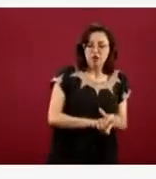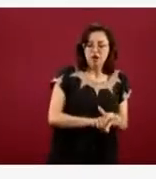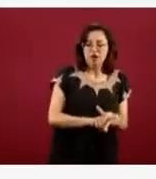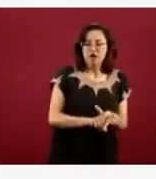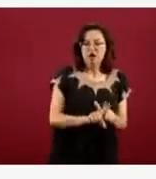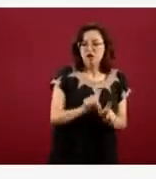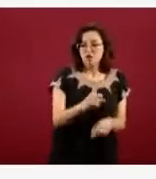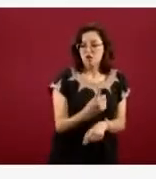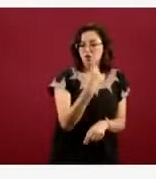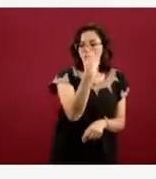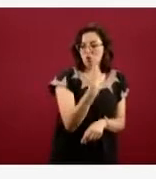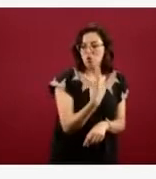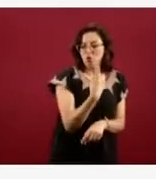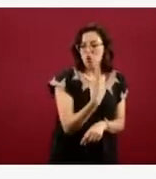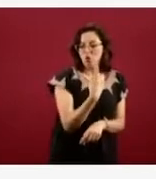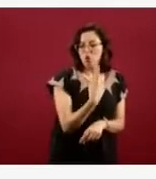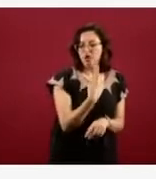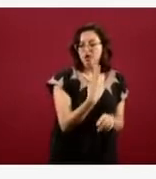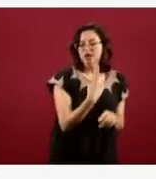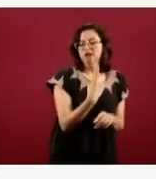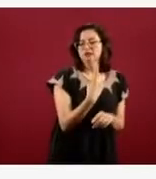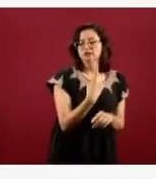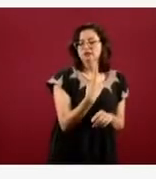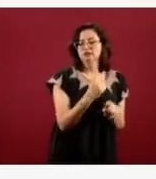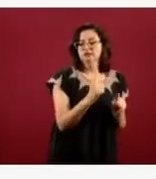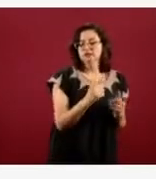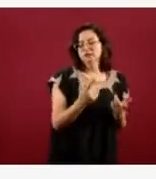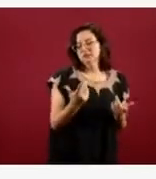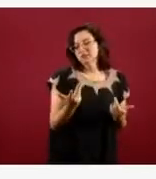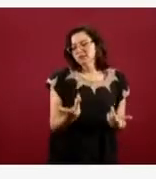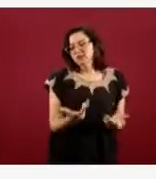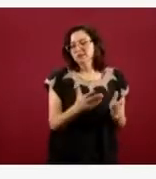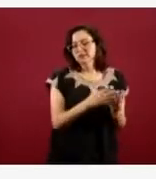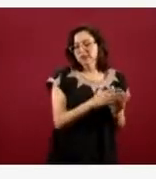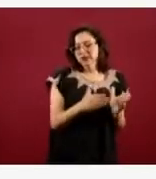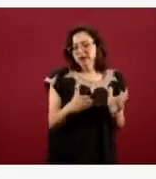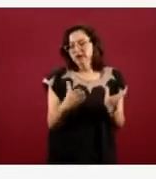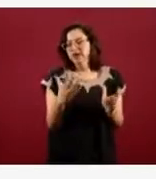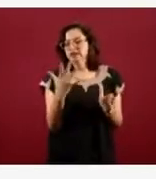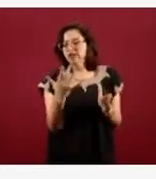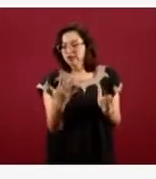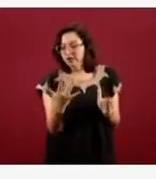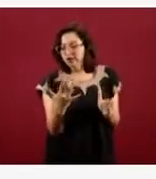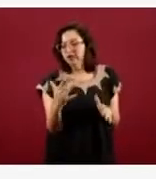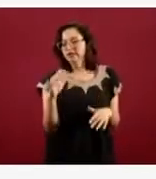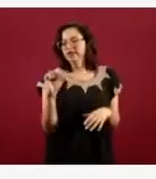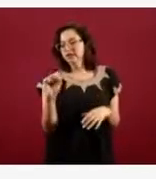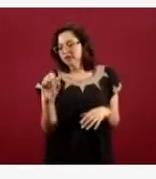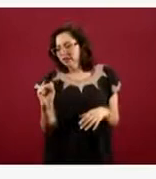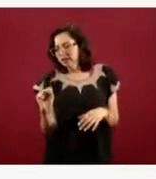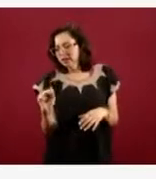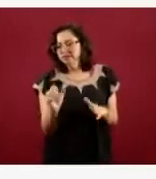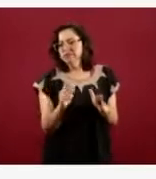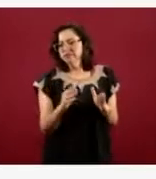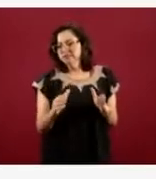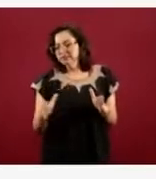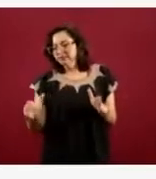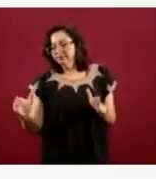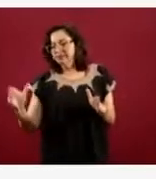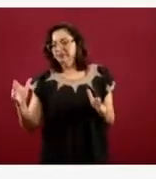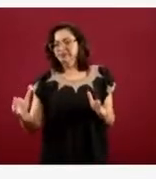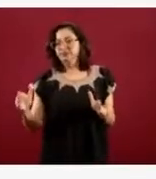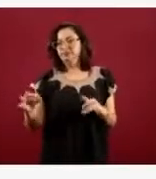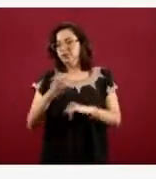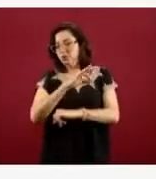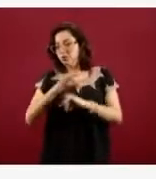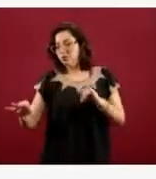con una máxima que más o menos bordeaba los 50, 60 casos y prácticamente ya en